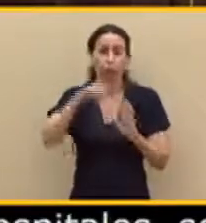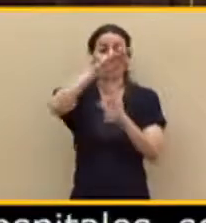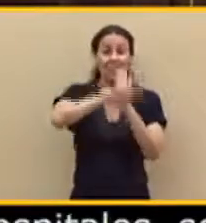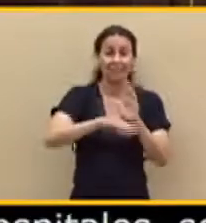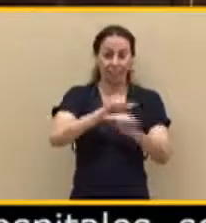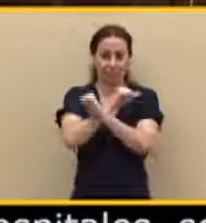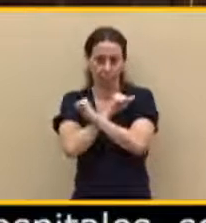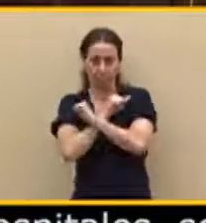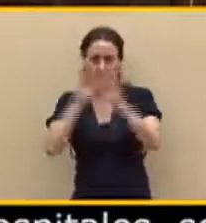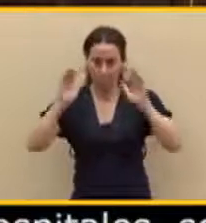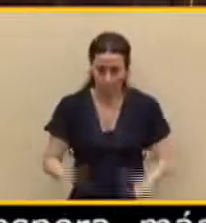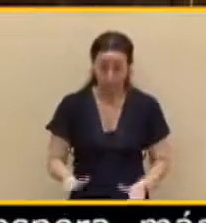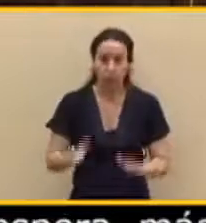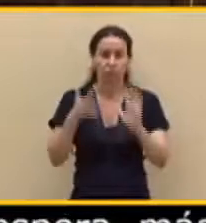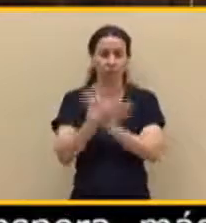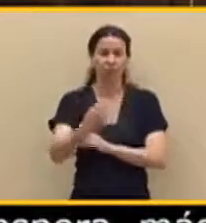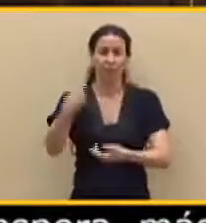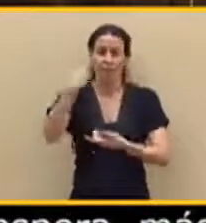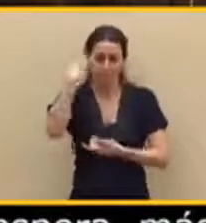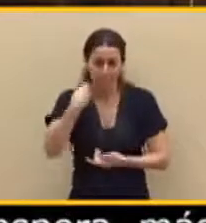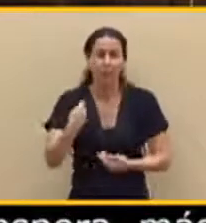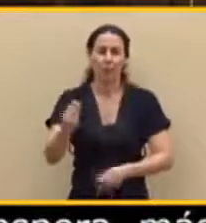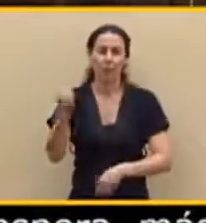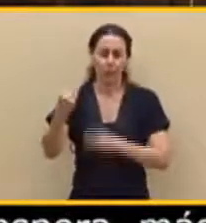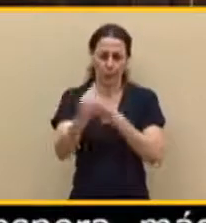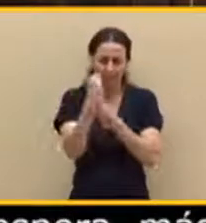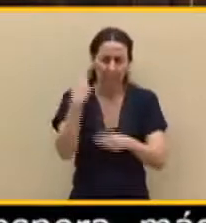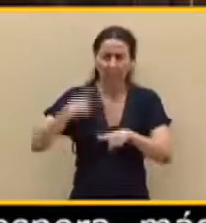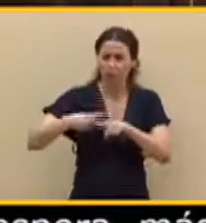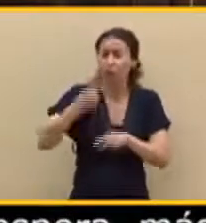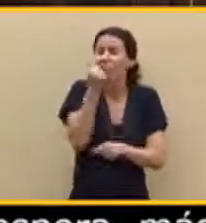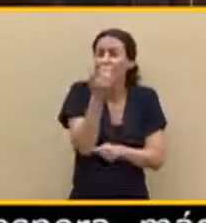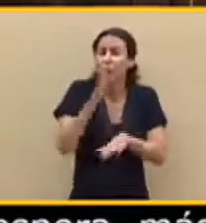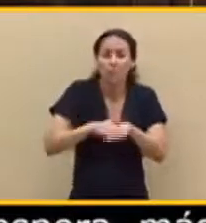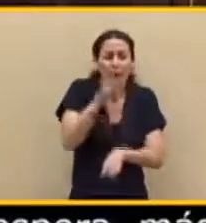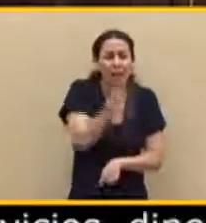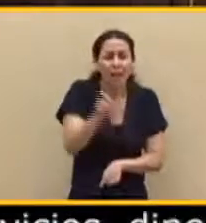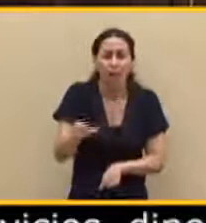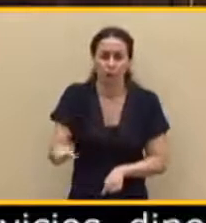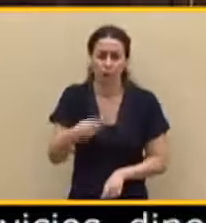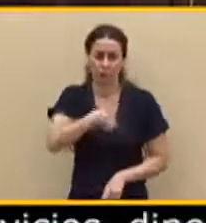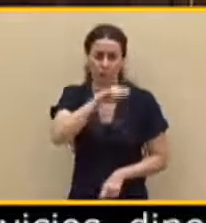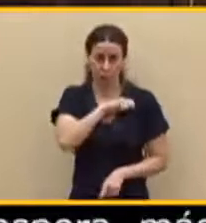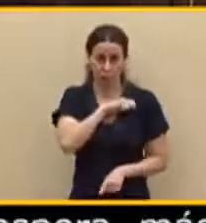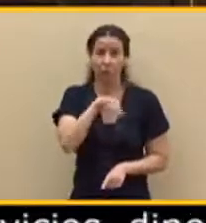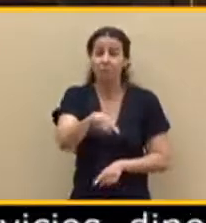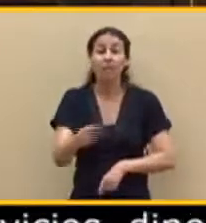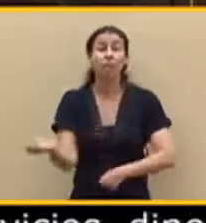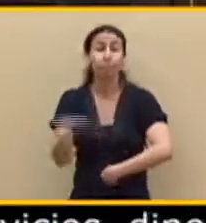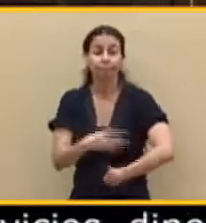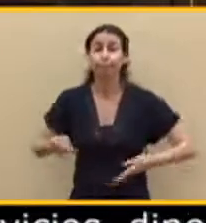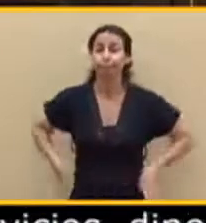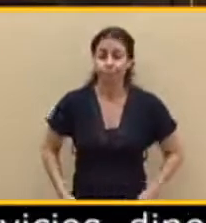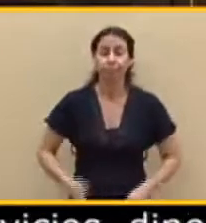dinero para las pensiones, más becas, mejores servicios, dinero de los españoles que se están metiendo ustedes y sus aliados en los bolsillos a costa